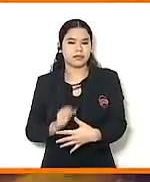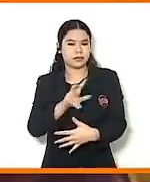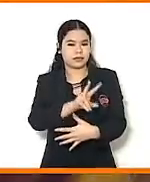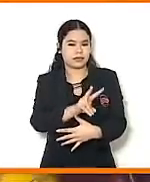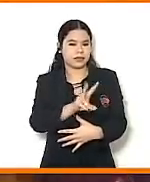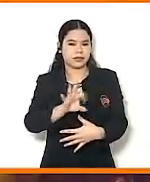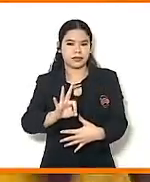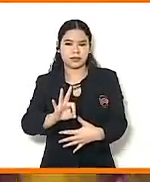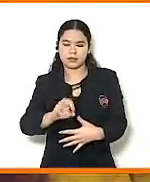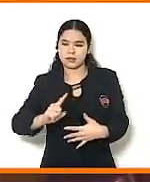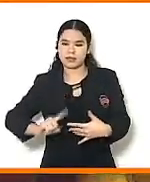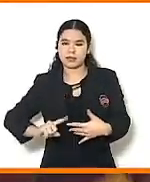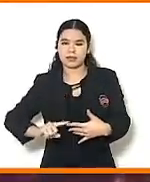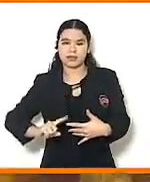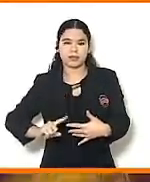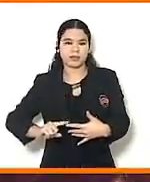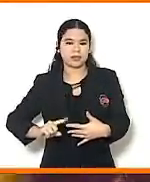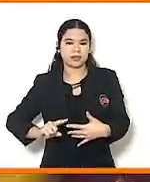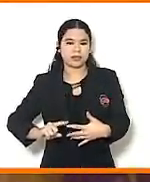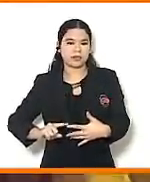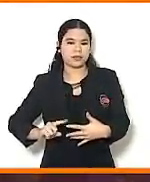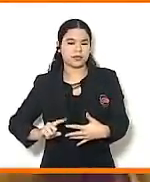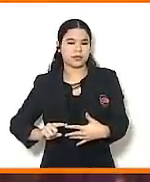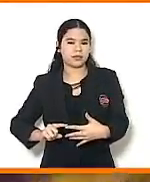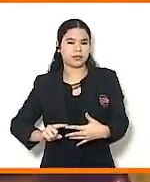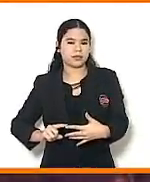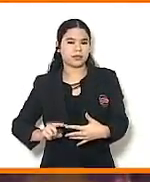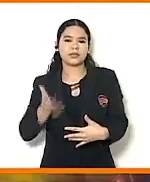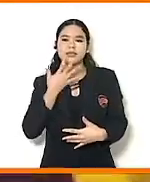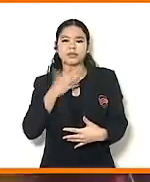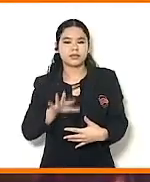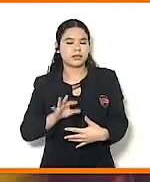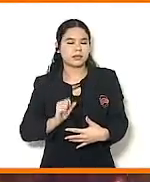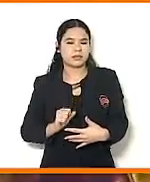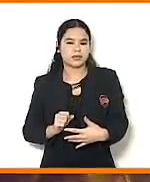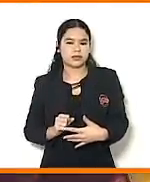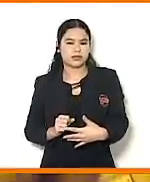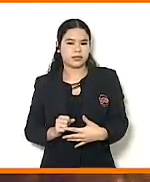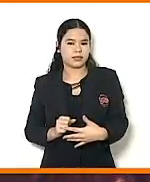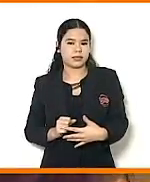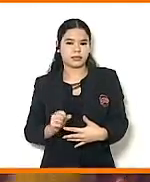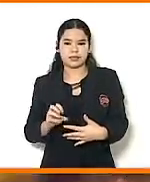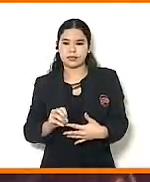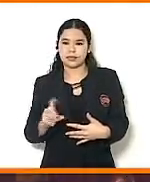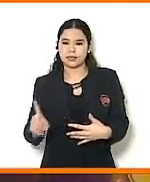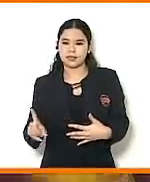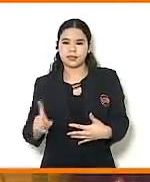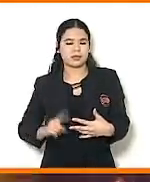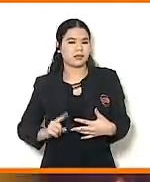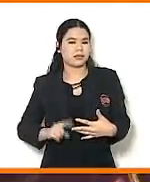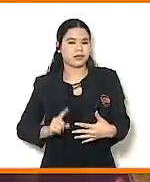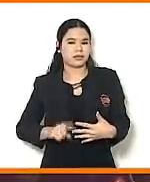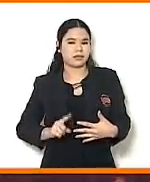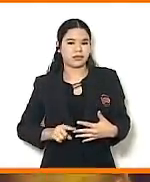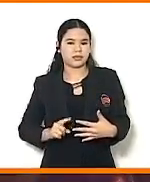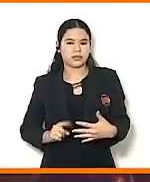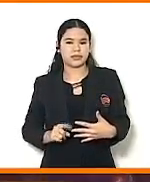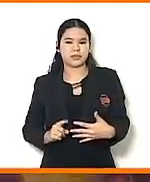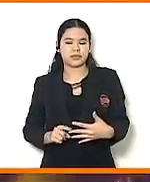29. Segundo número ganador, suerte, 01. Tercer número